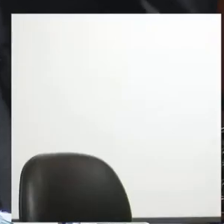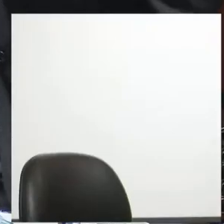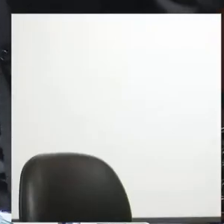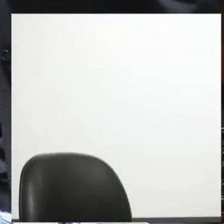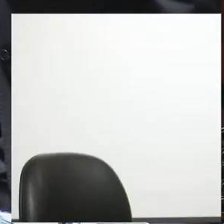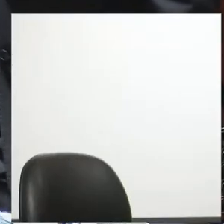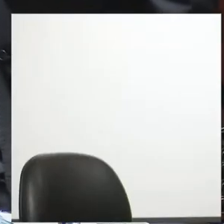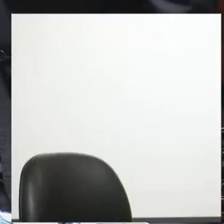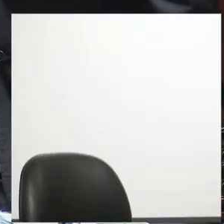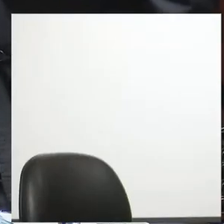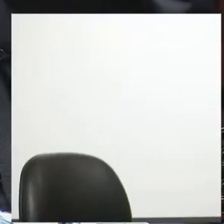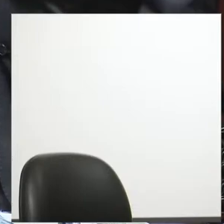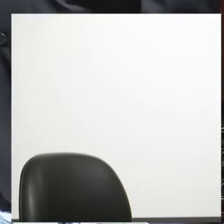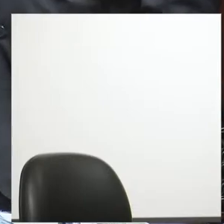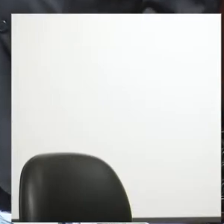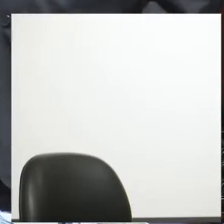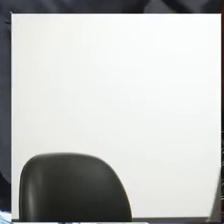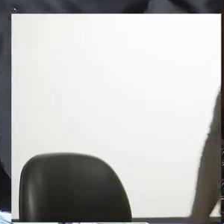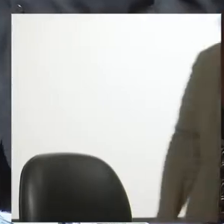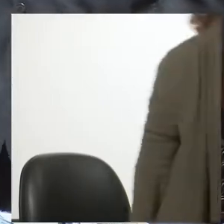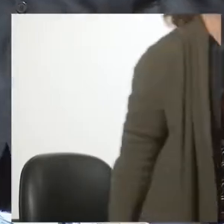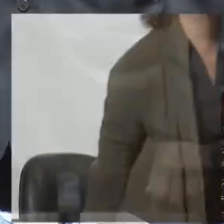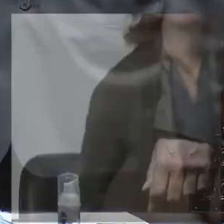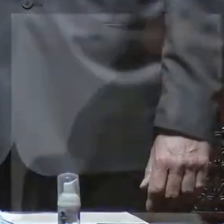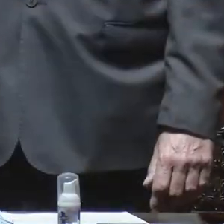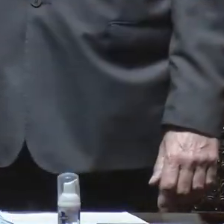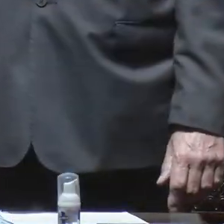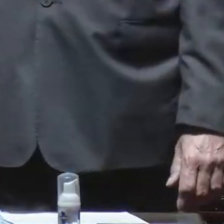y levantamos el cuarto intermedio